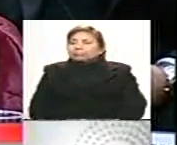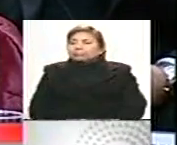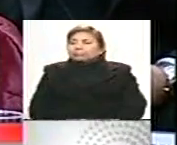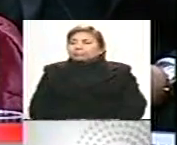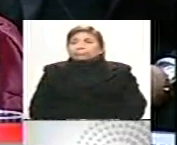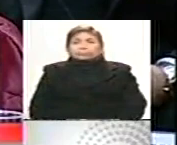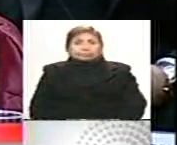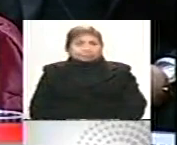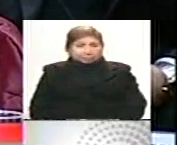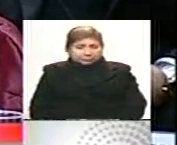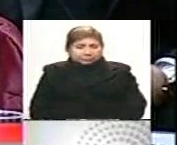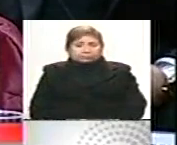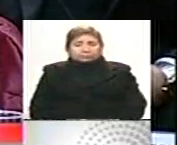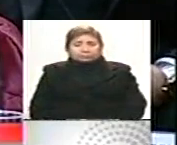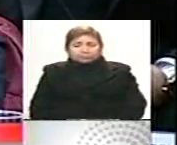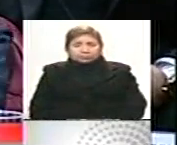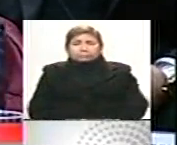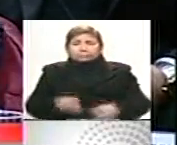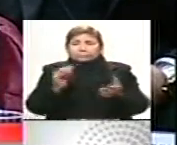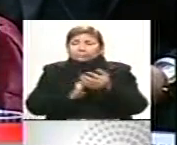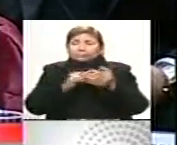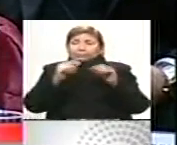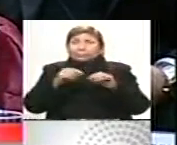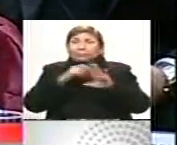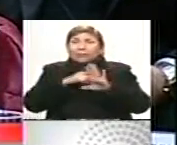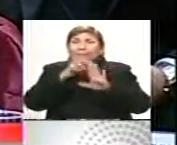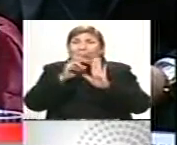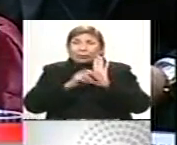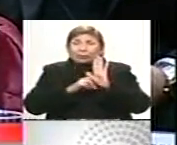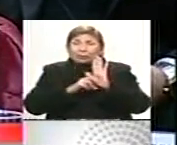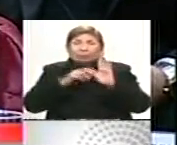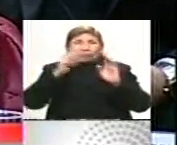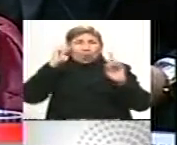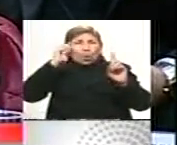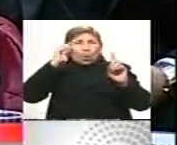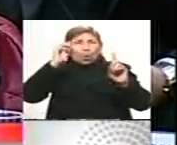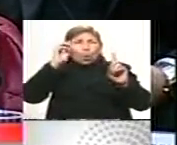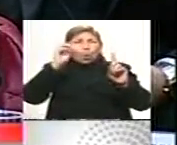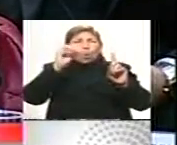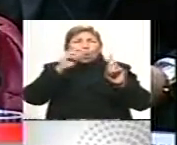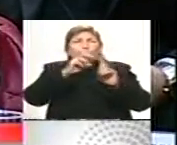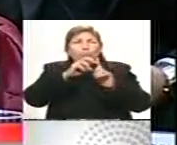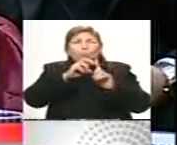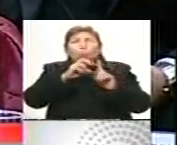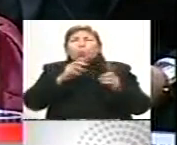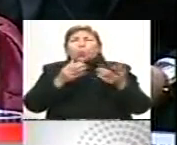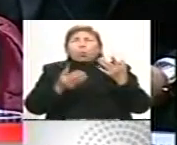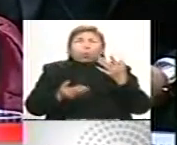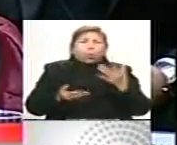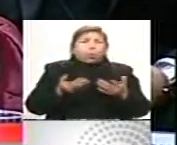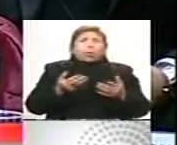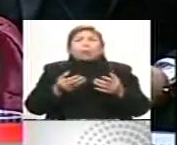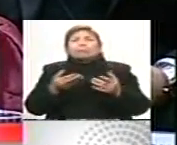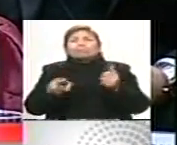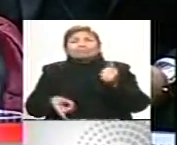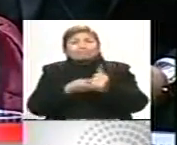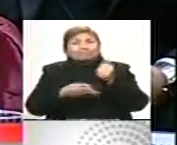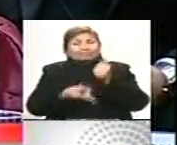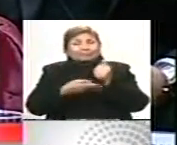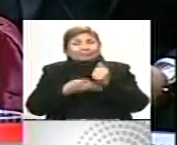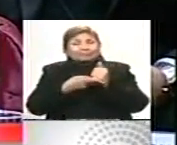Pero además el proyecto tiene el propósito de que se garantice, como